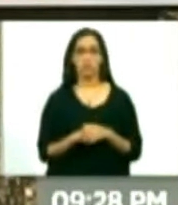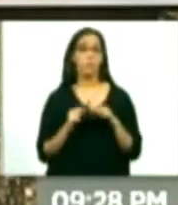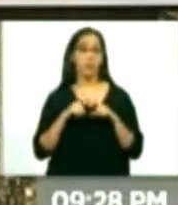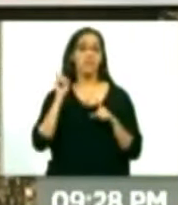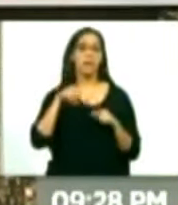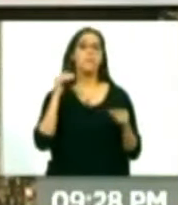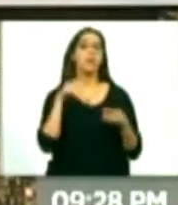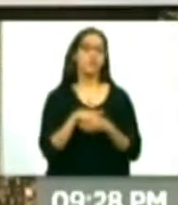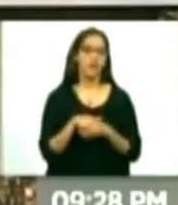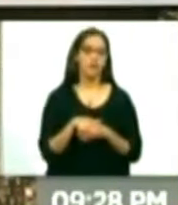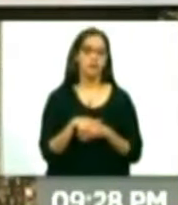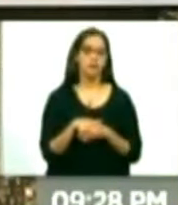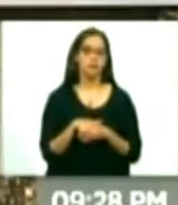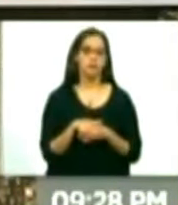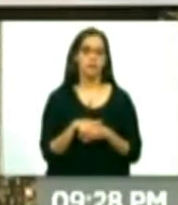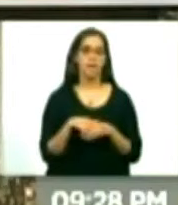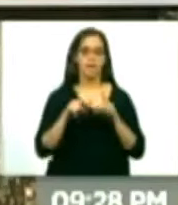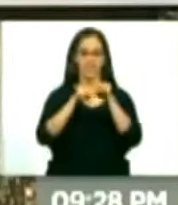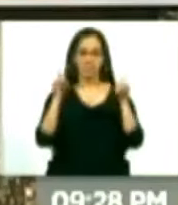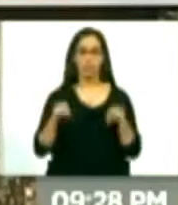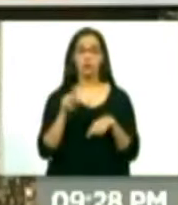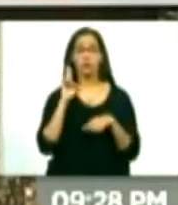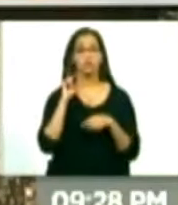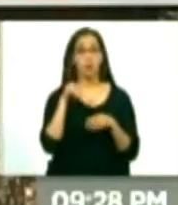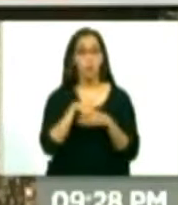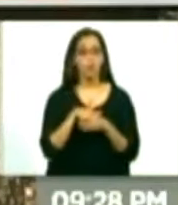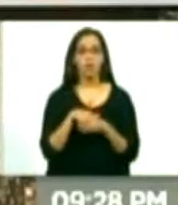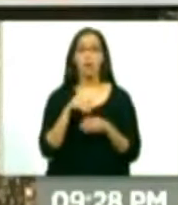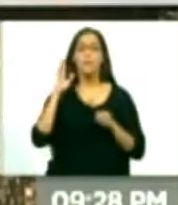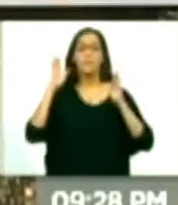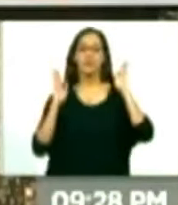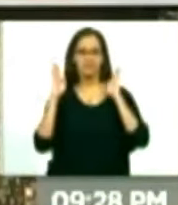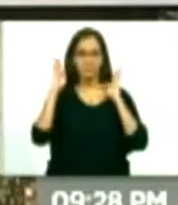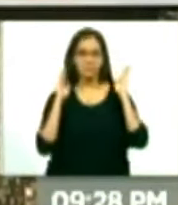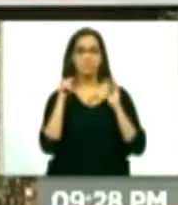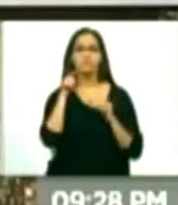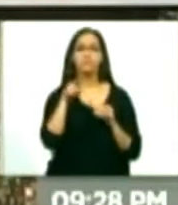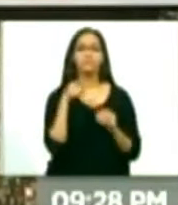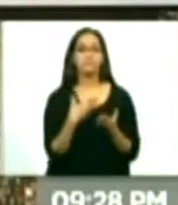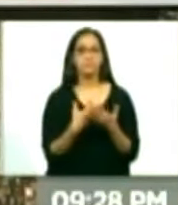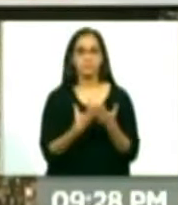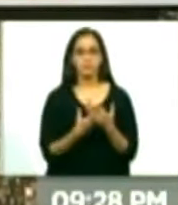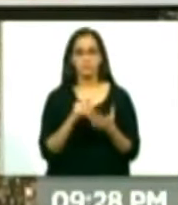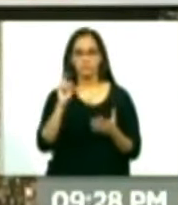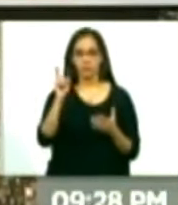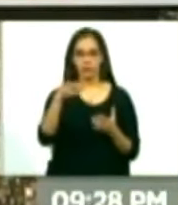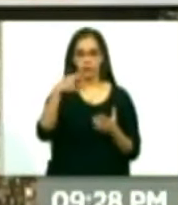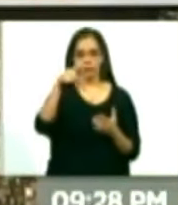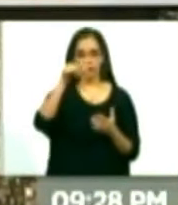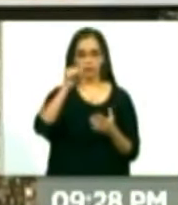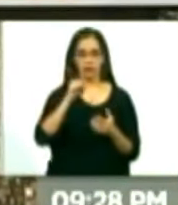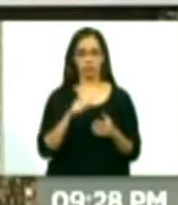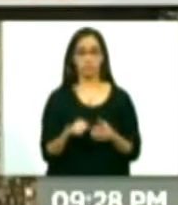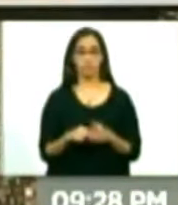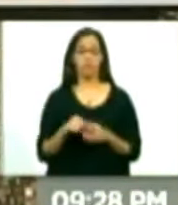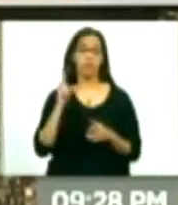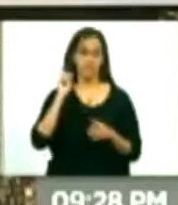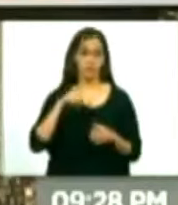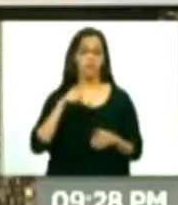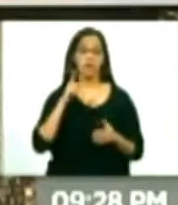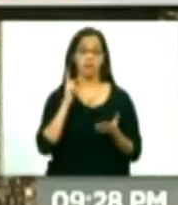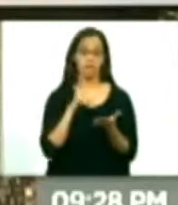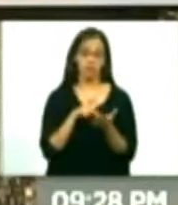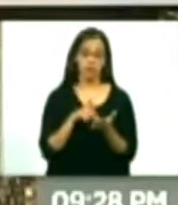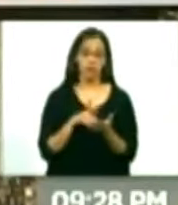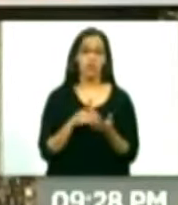votará en el circuito que usted vote por el candidato de su partido, el Gran Polo Patriótico. Y también estará votando por la